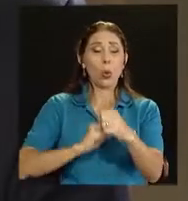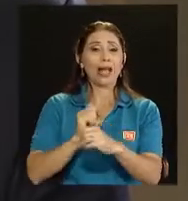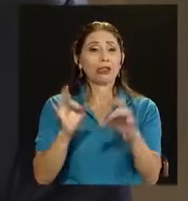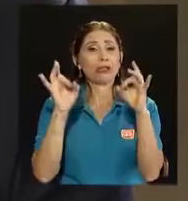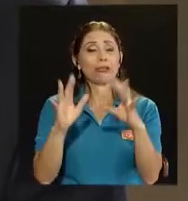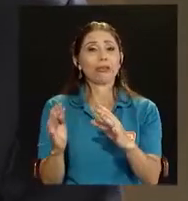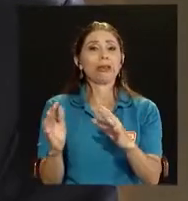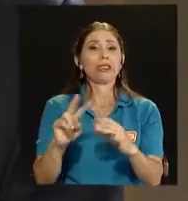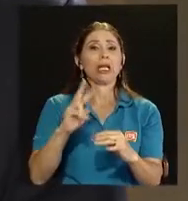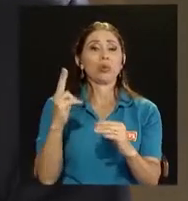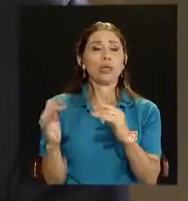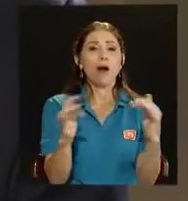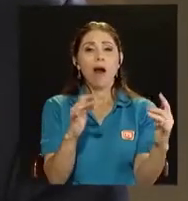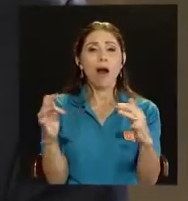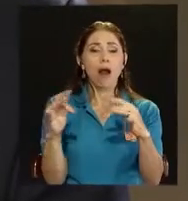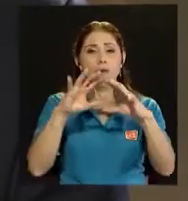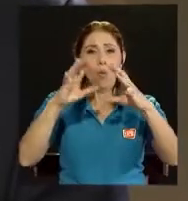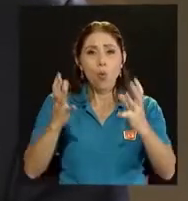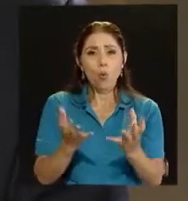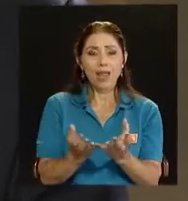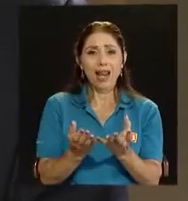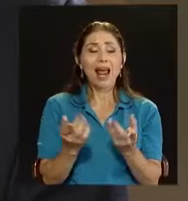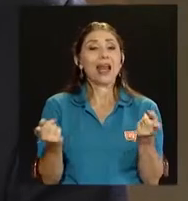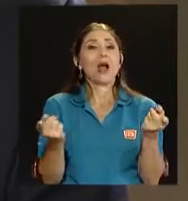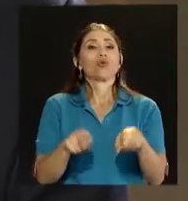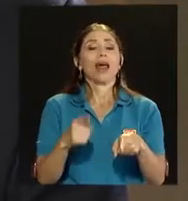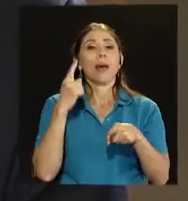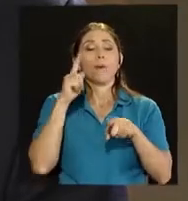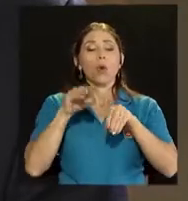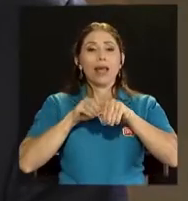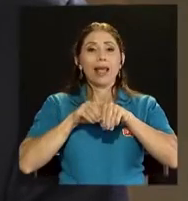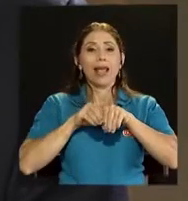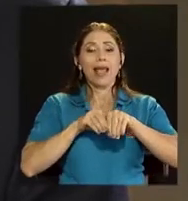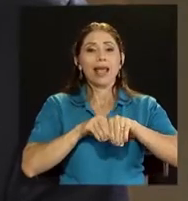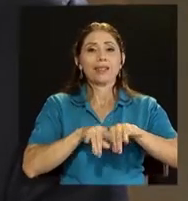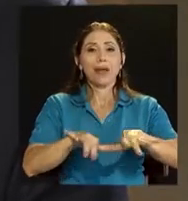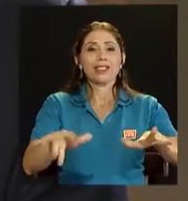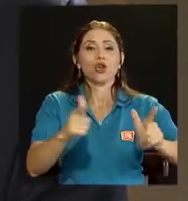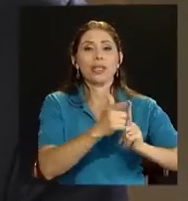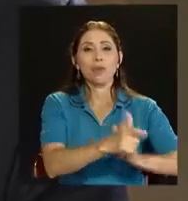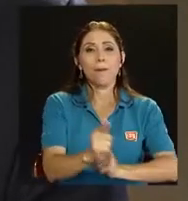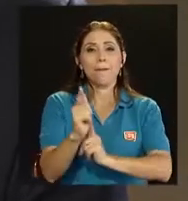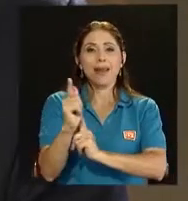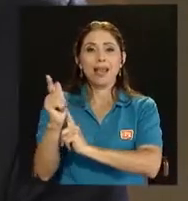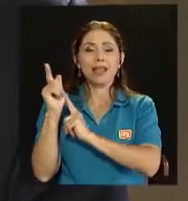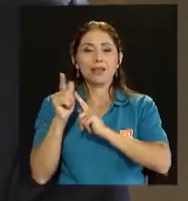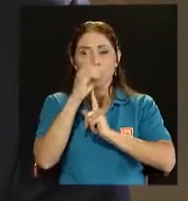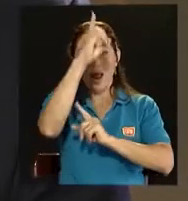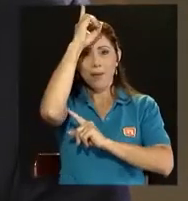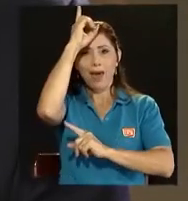Mundial, causada por el expansionismo y militarismo alemán de Adolf